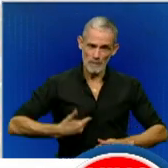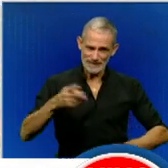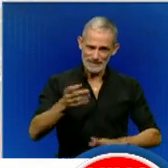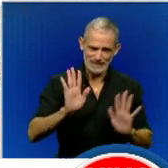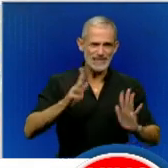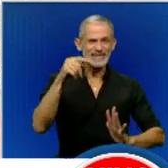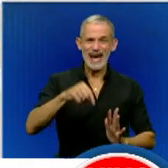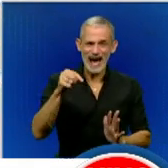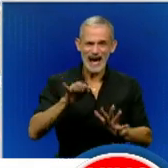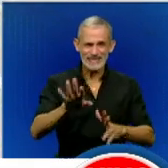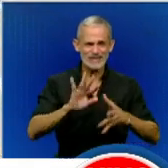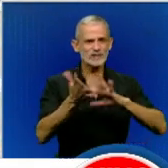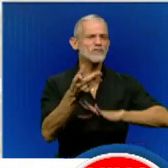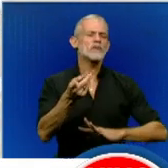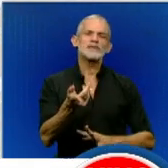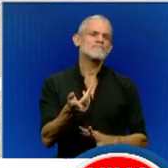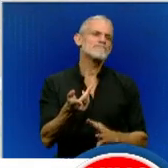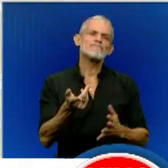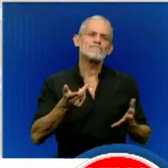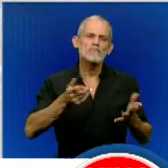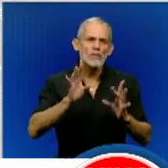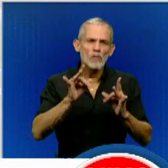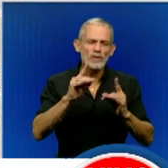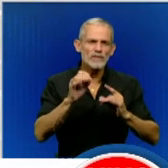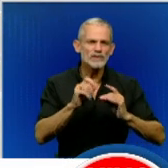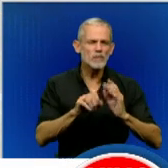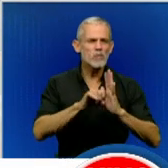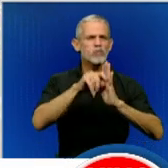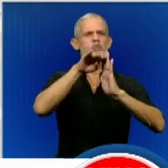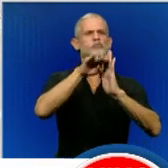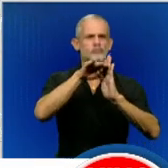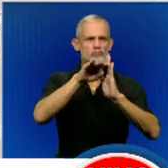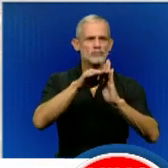nos pone en el primer lugar